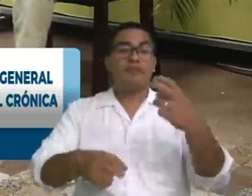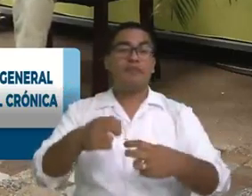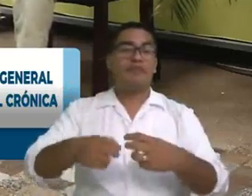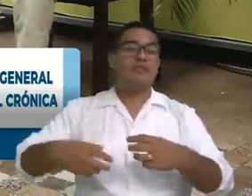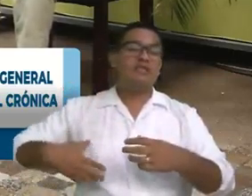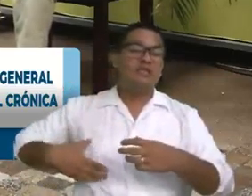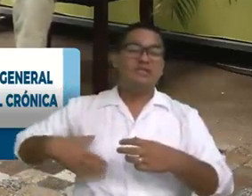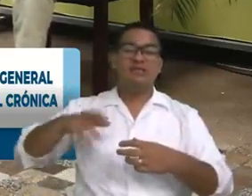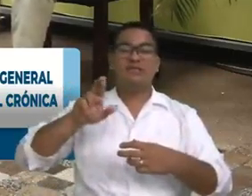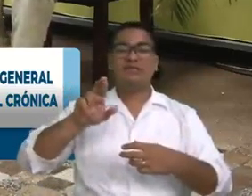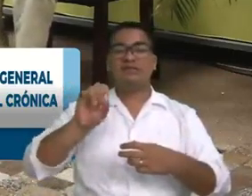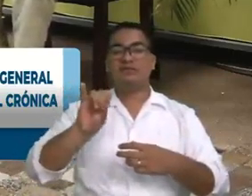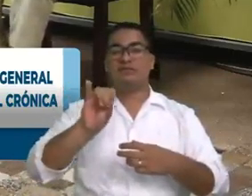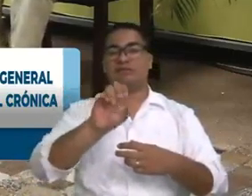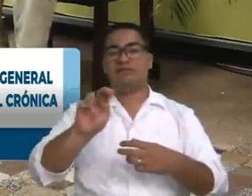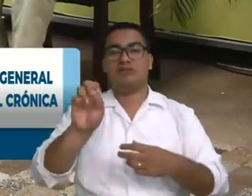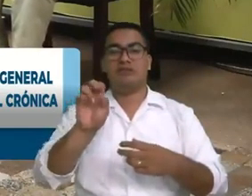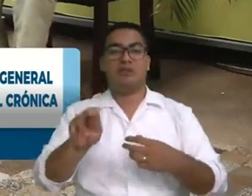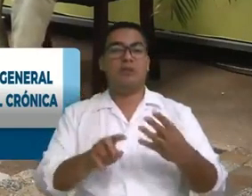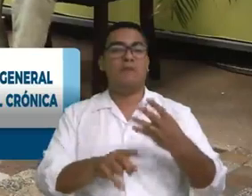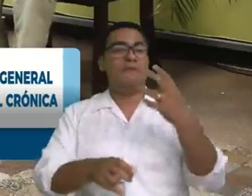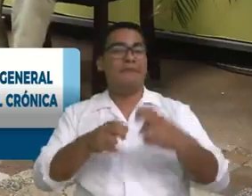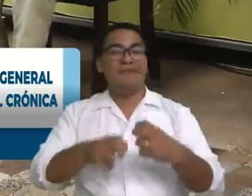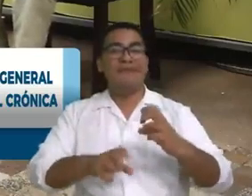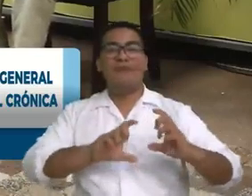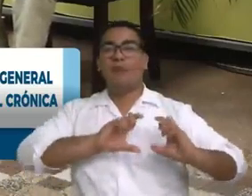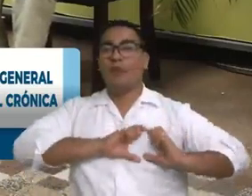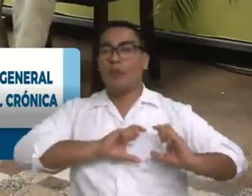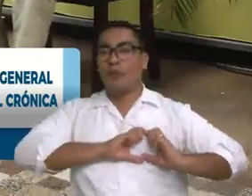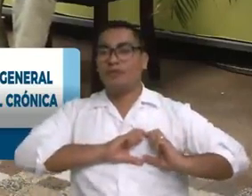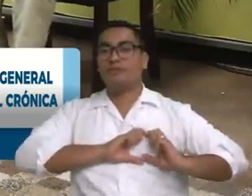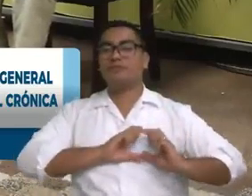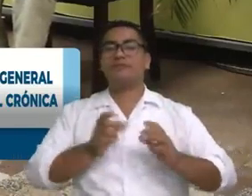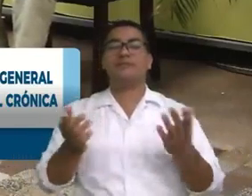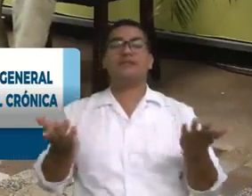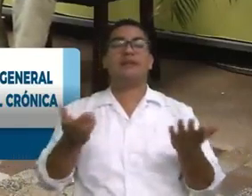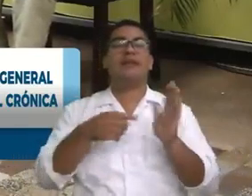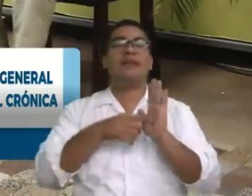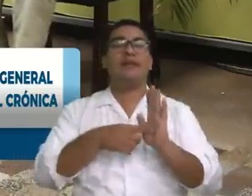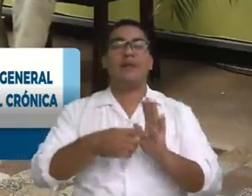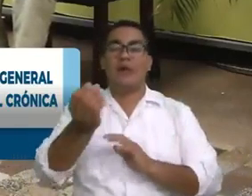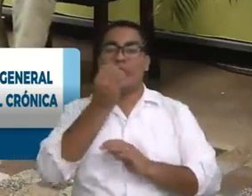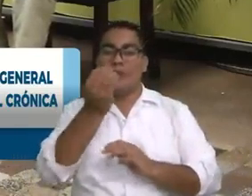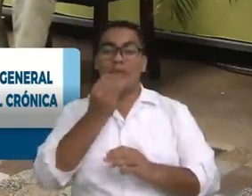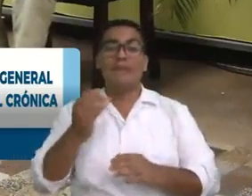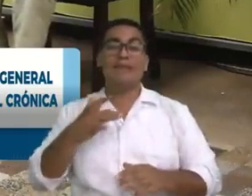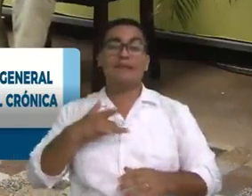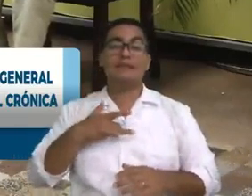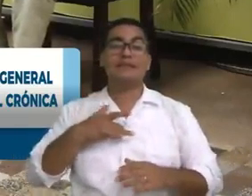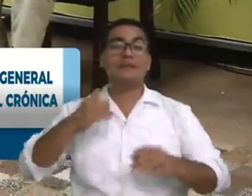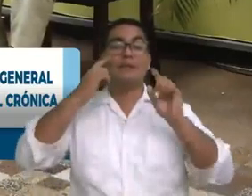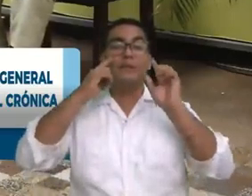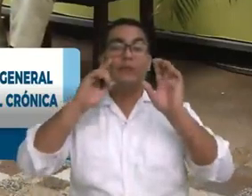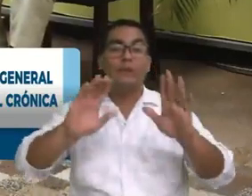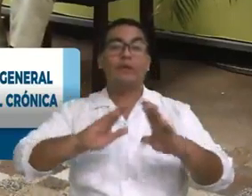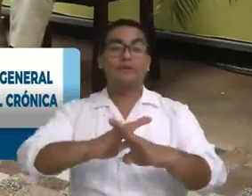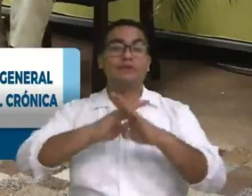es importante conocer qué tipo de alimentos son necesarios para prevenir, porque no solamente